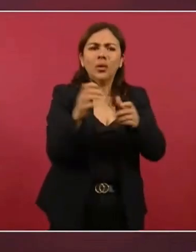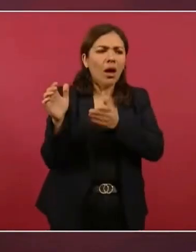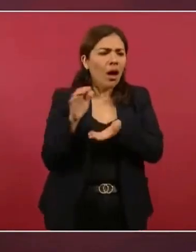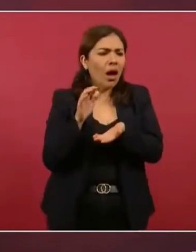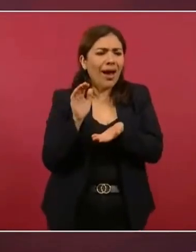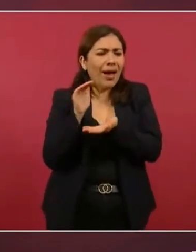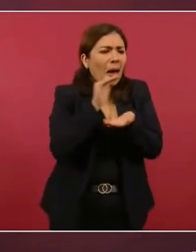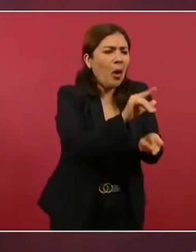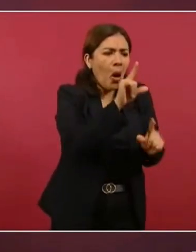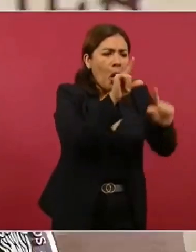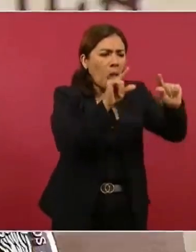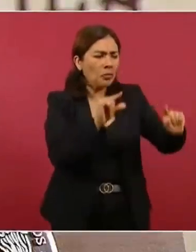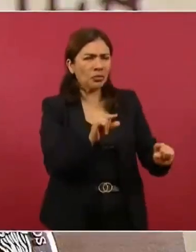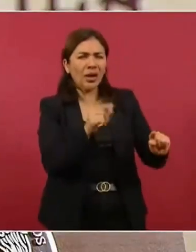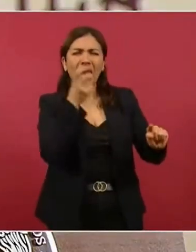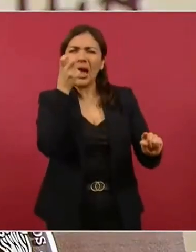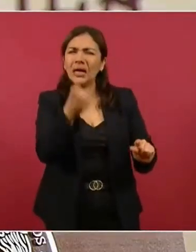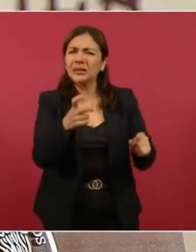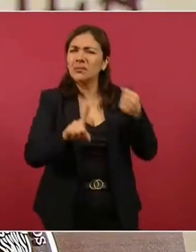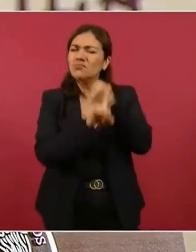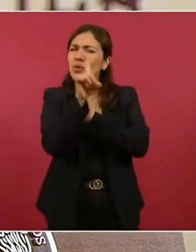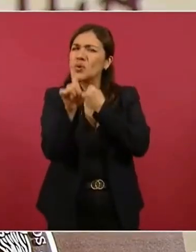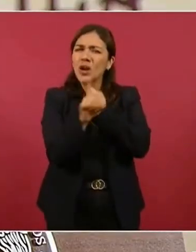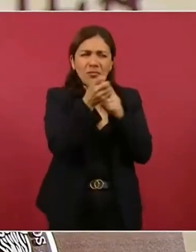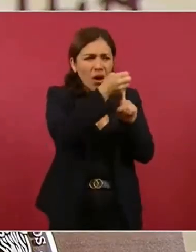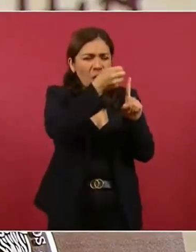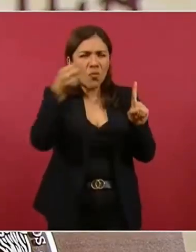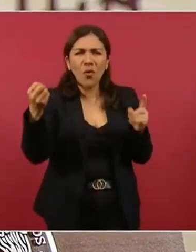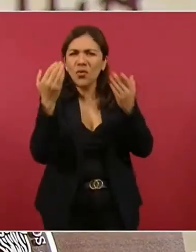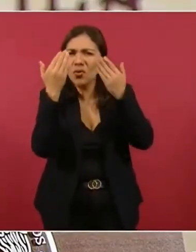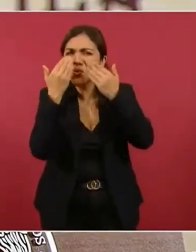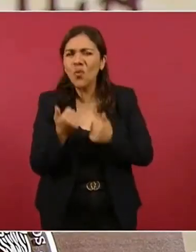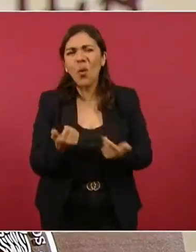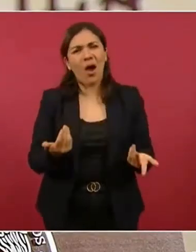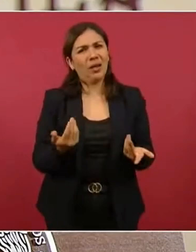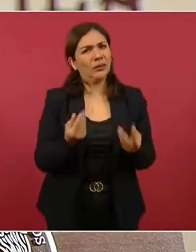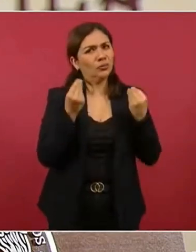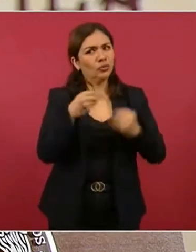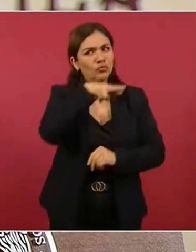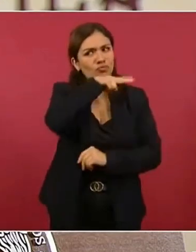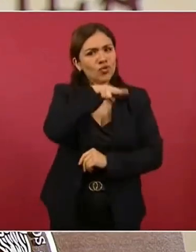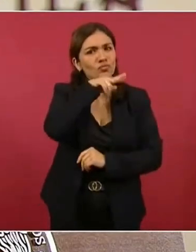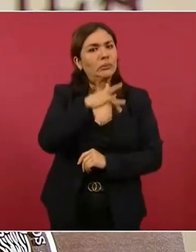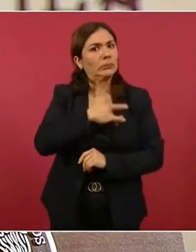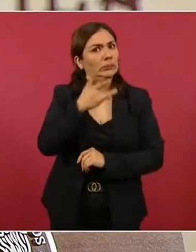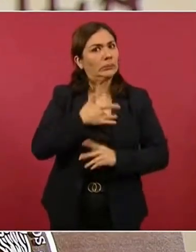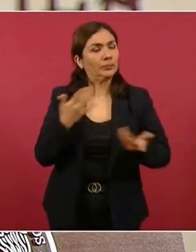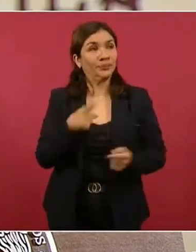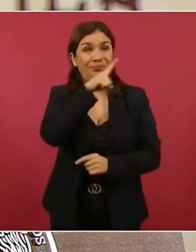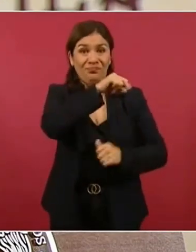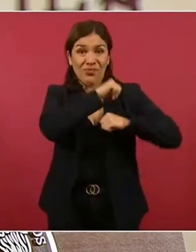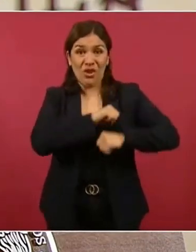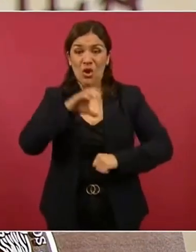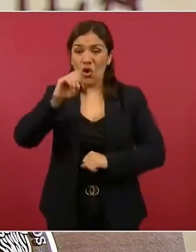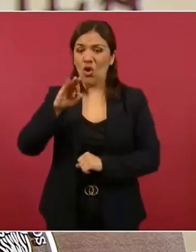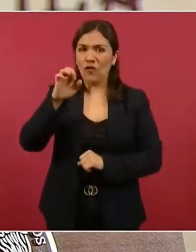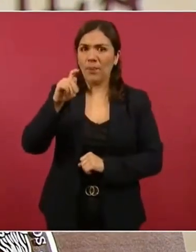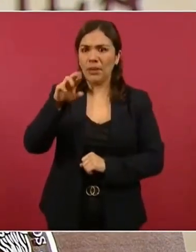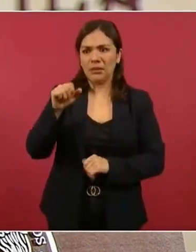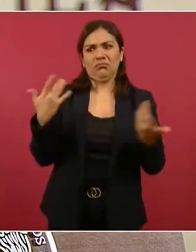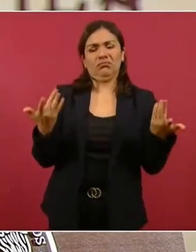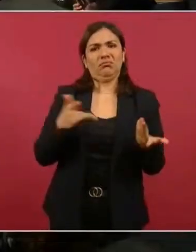de trazabilidad que parece tener otras preocupaciones importantes. COFEPRIS, obviamente, ejerciendo su